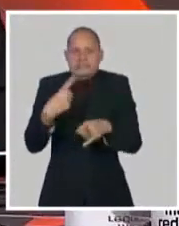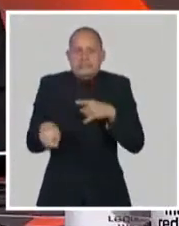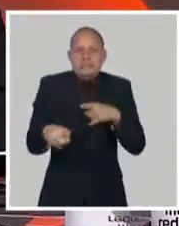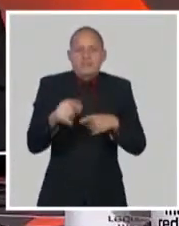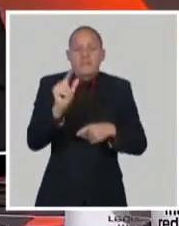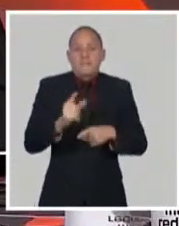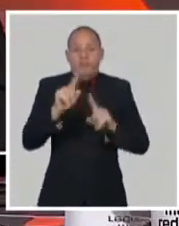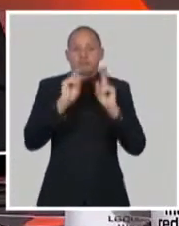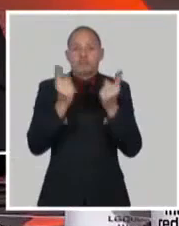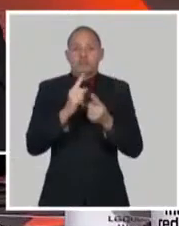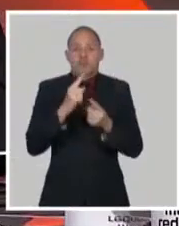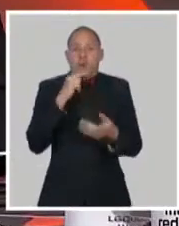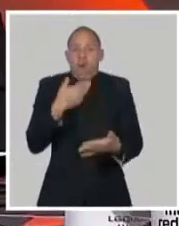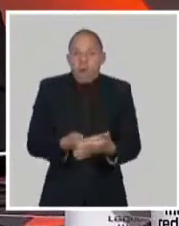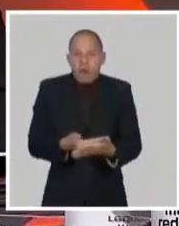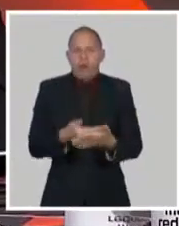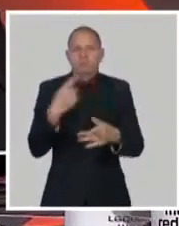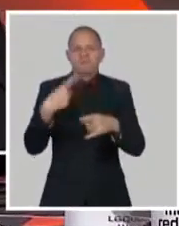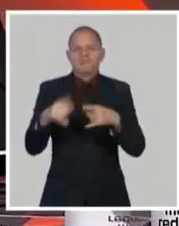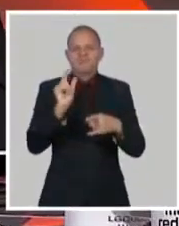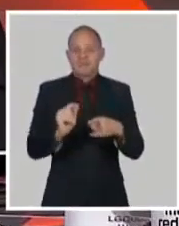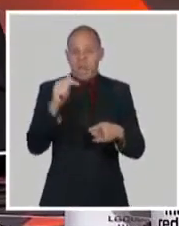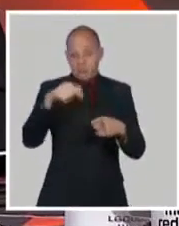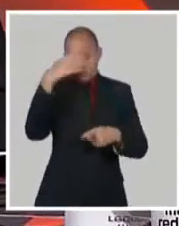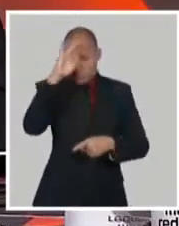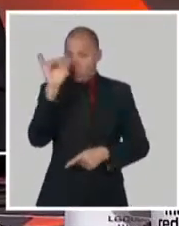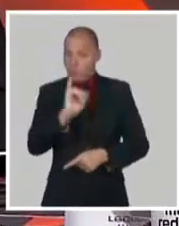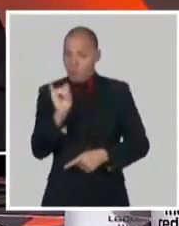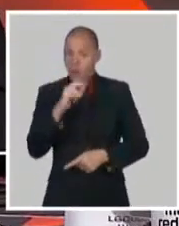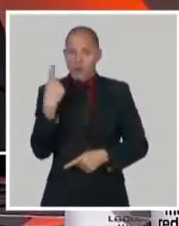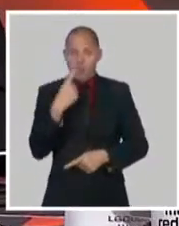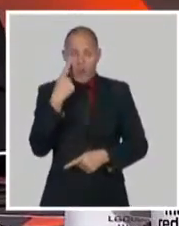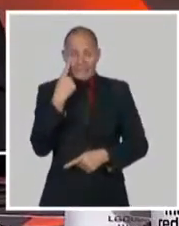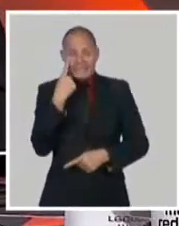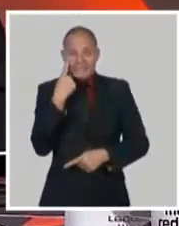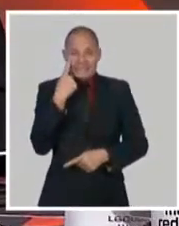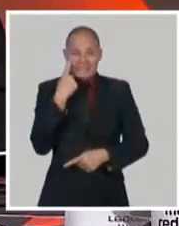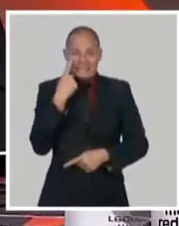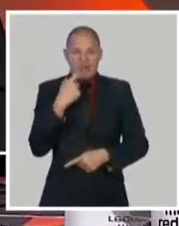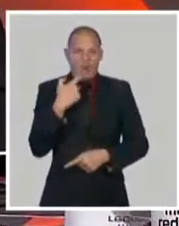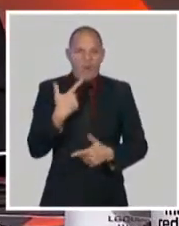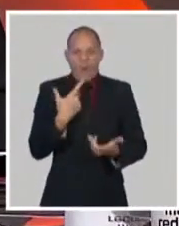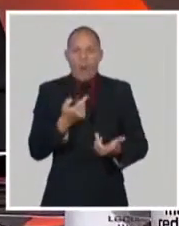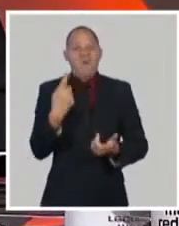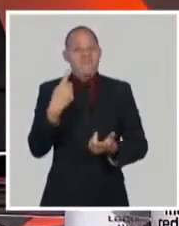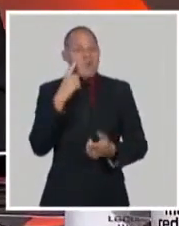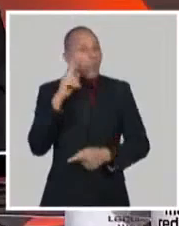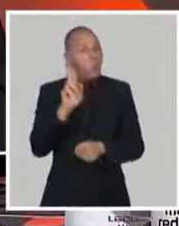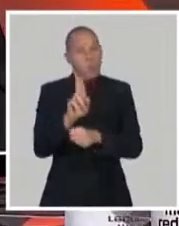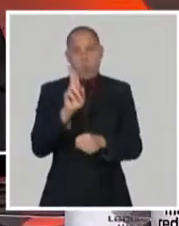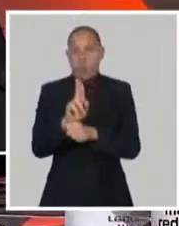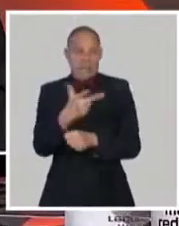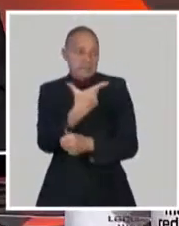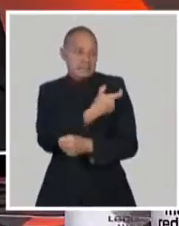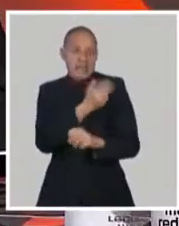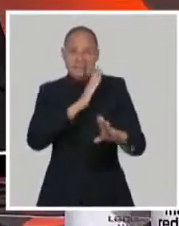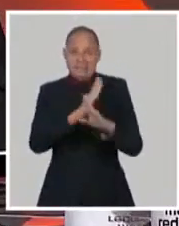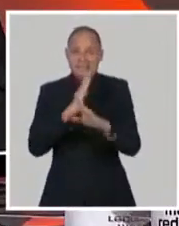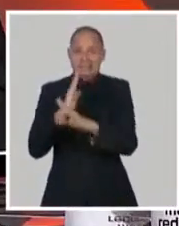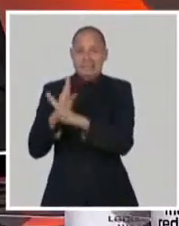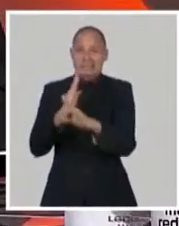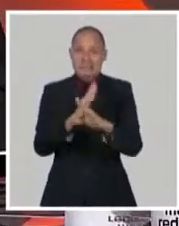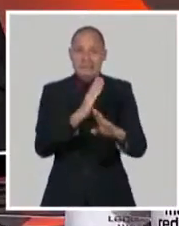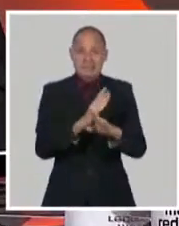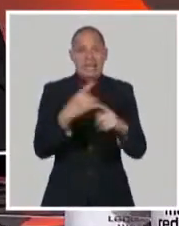toda la opinión pública internacional y también de la nuestra en el tema del desarrollo y la aplicación de las vacunas contra